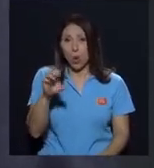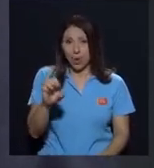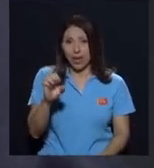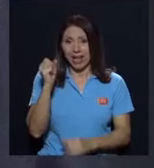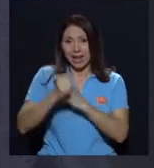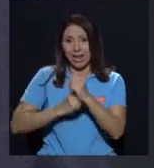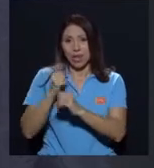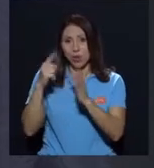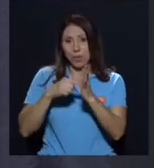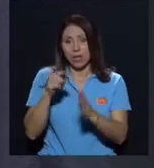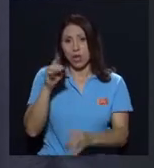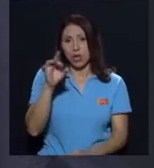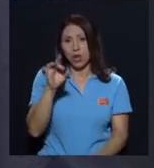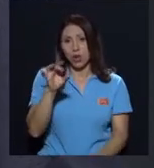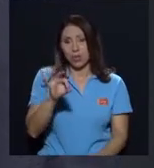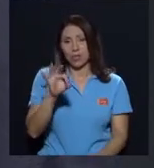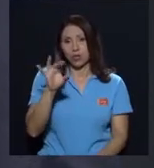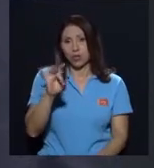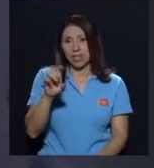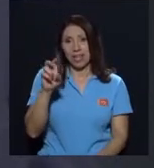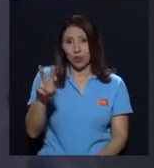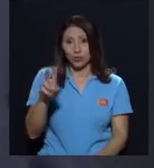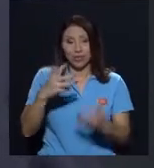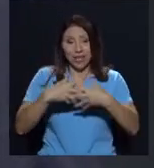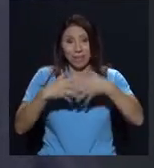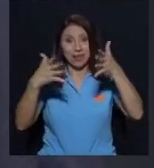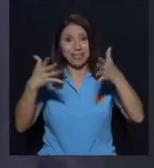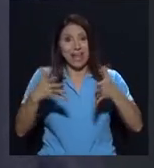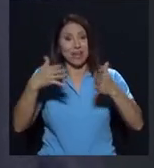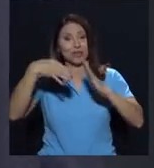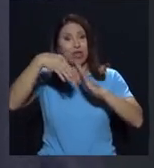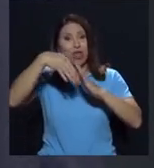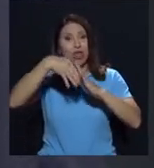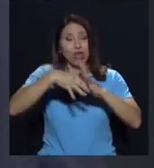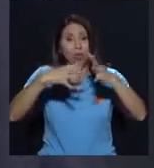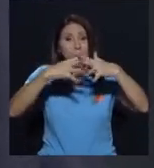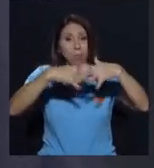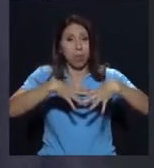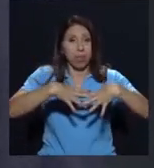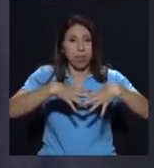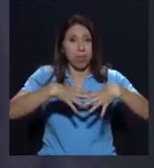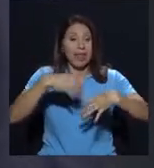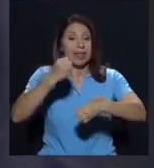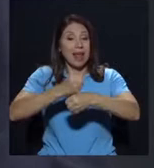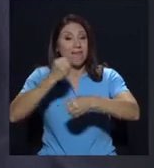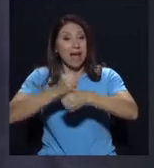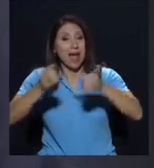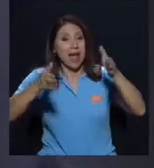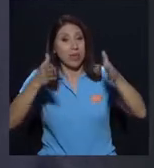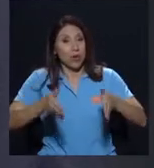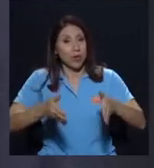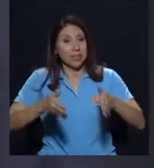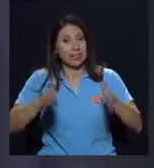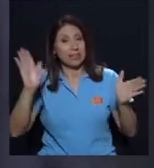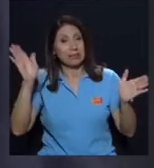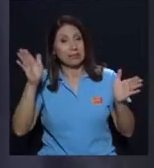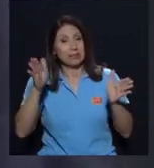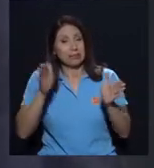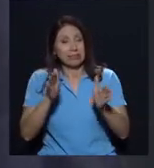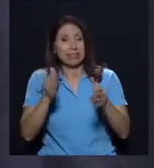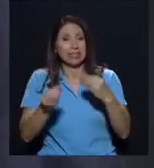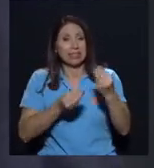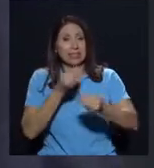muchos siempre se estaban quebrando los trabajadores están aumentando el desempleo disminuyendo el salario real con una inflación del 80 por ciento